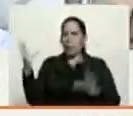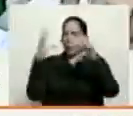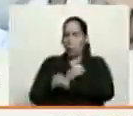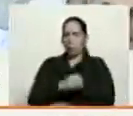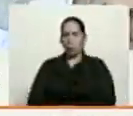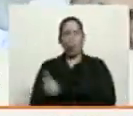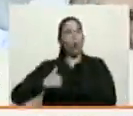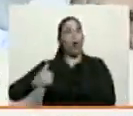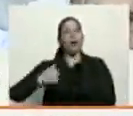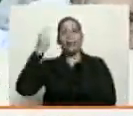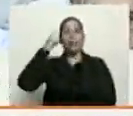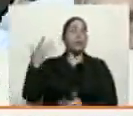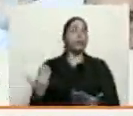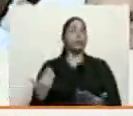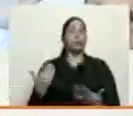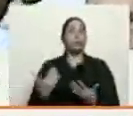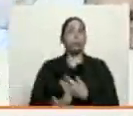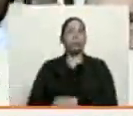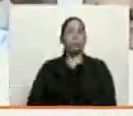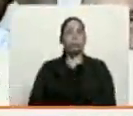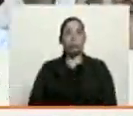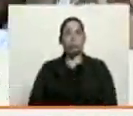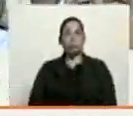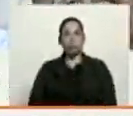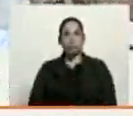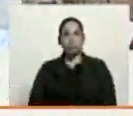en cualquier circunstancia.